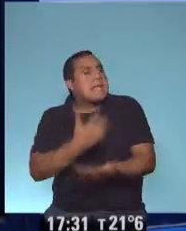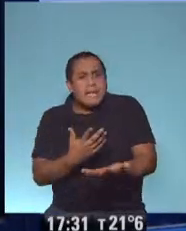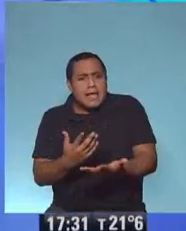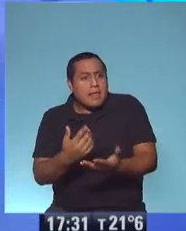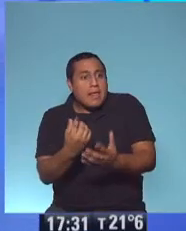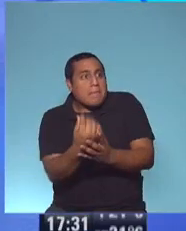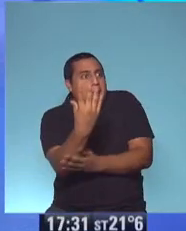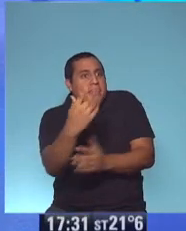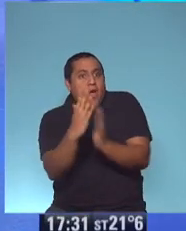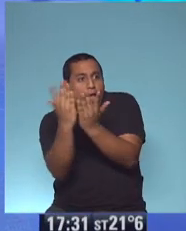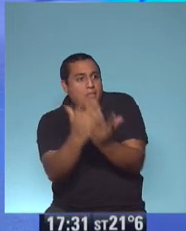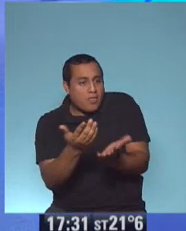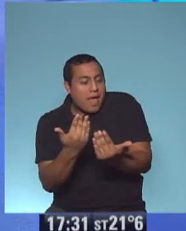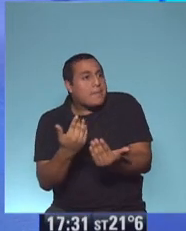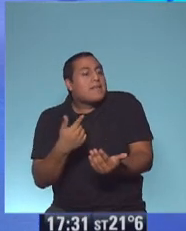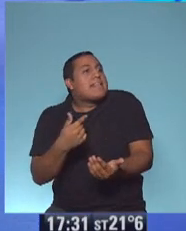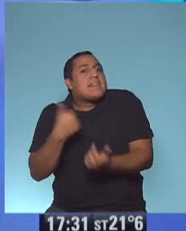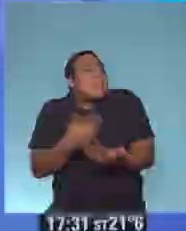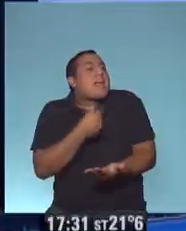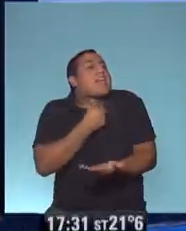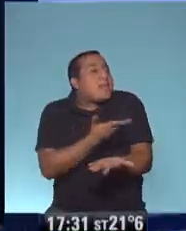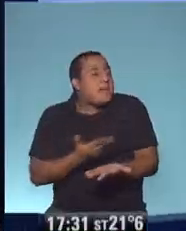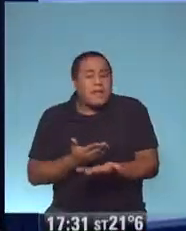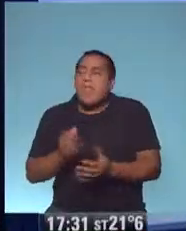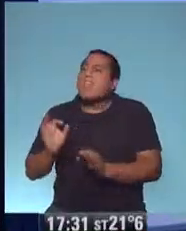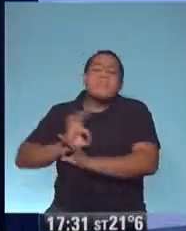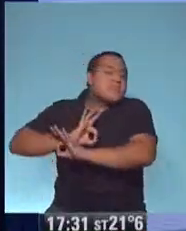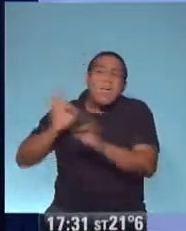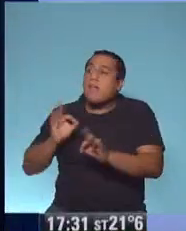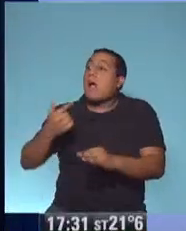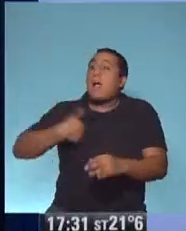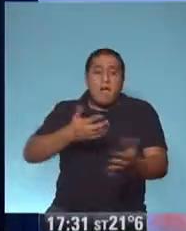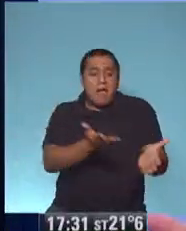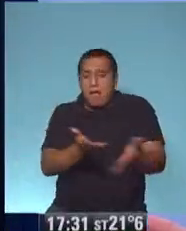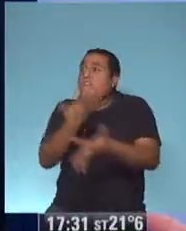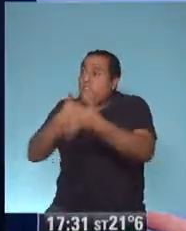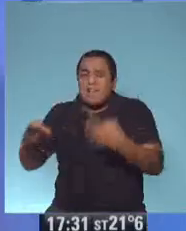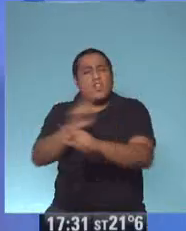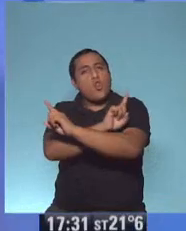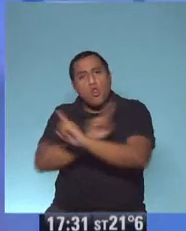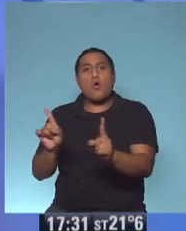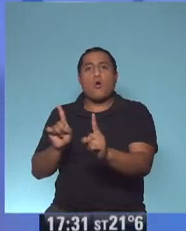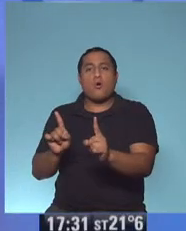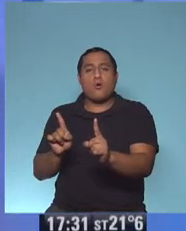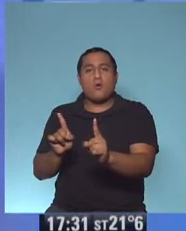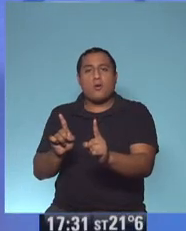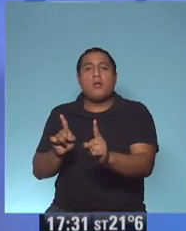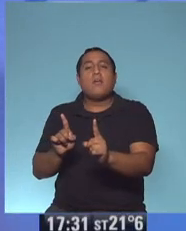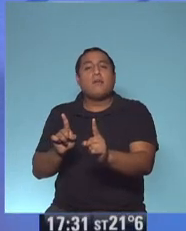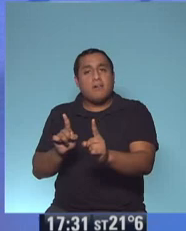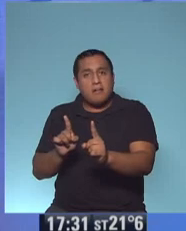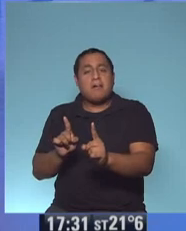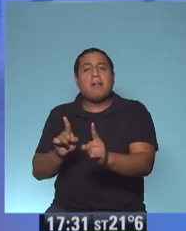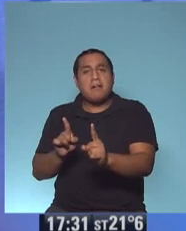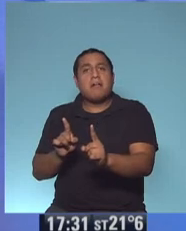de cuadernos? Nada. No la vendo. Muy bien.